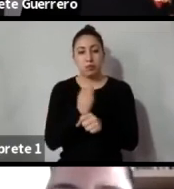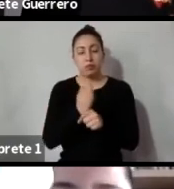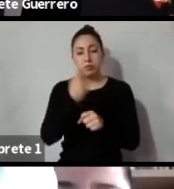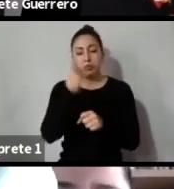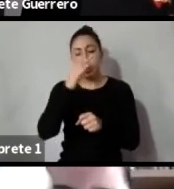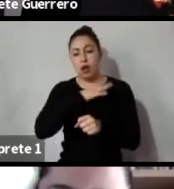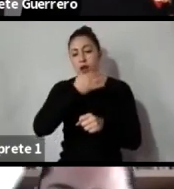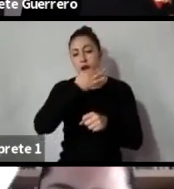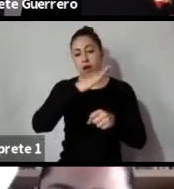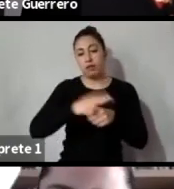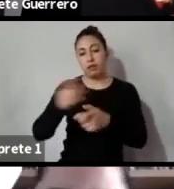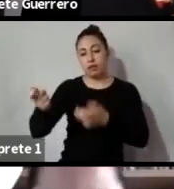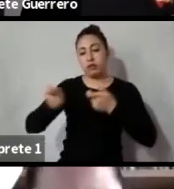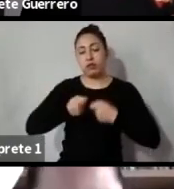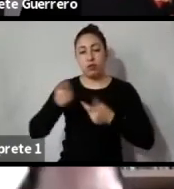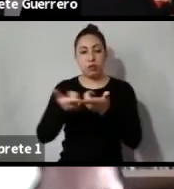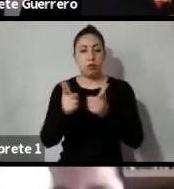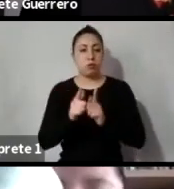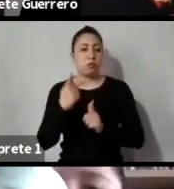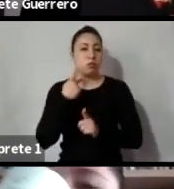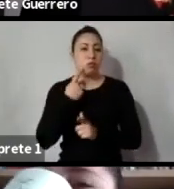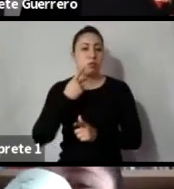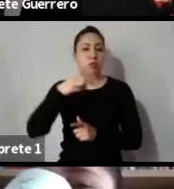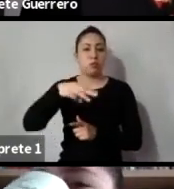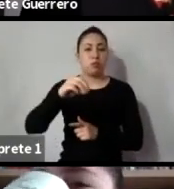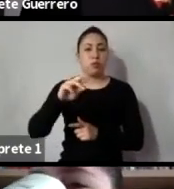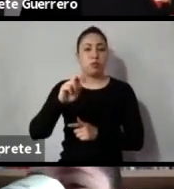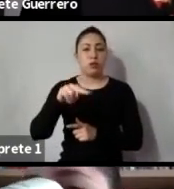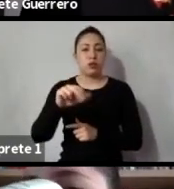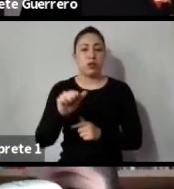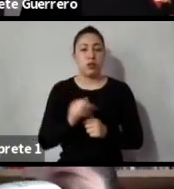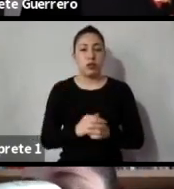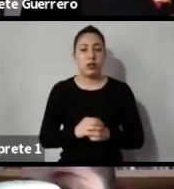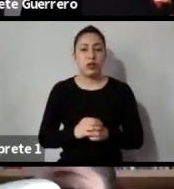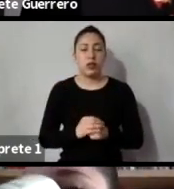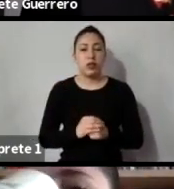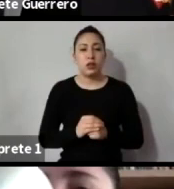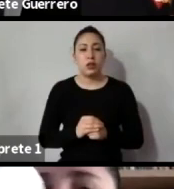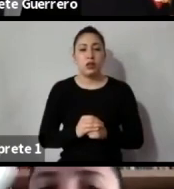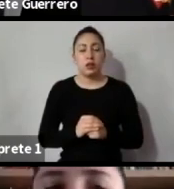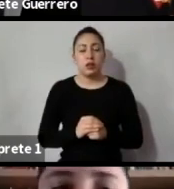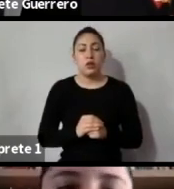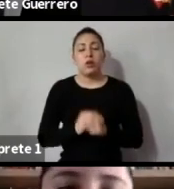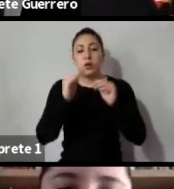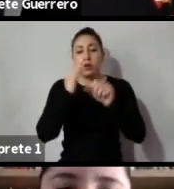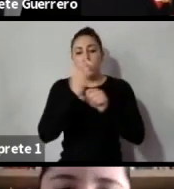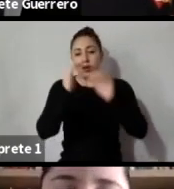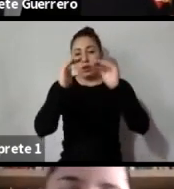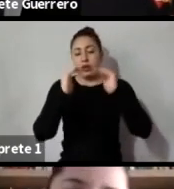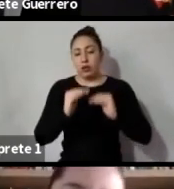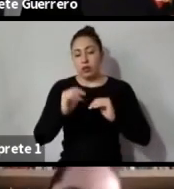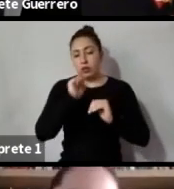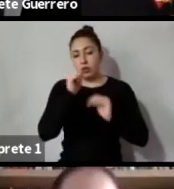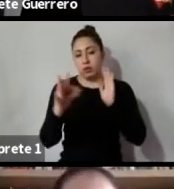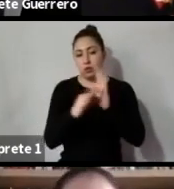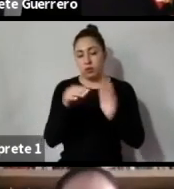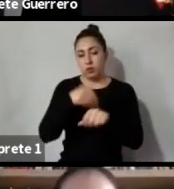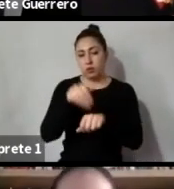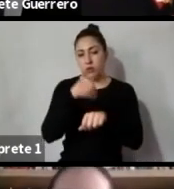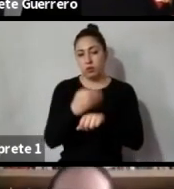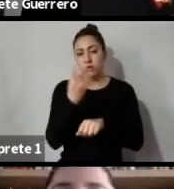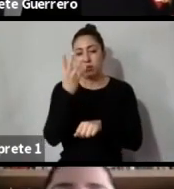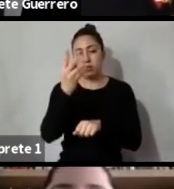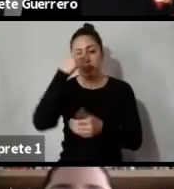este oficio que hemos recibido. ¿Les parece bien? Daríamos paso al punto número 4, la aprobación